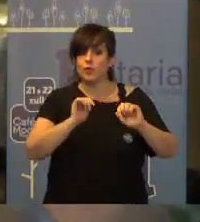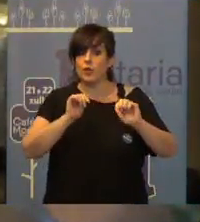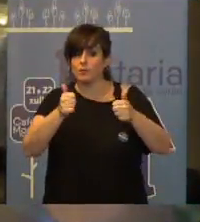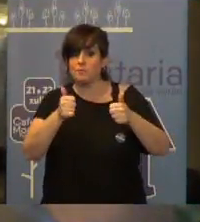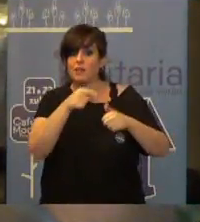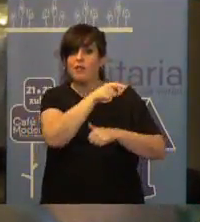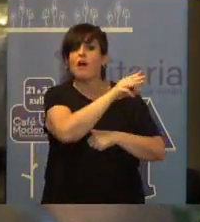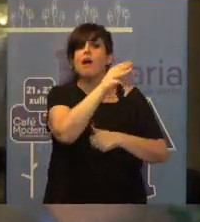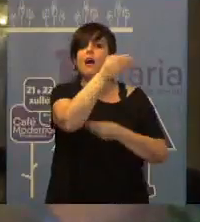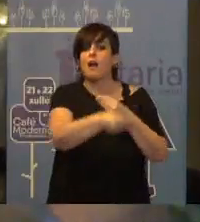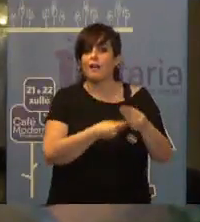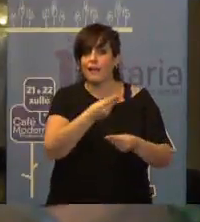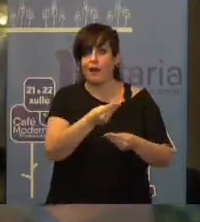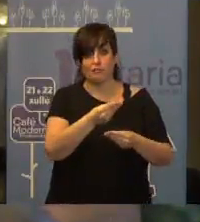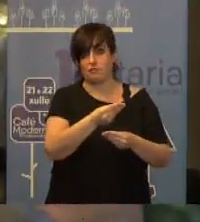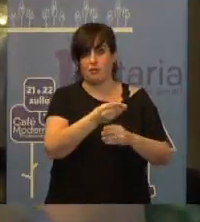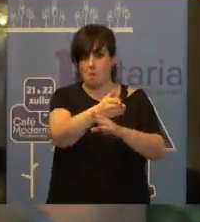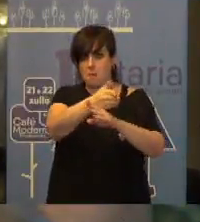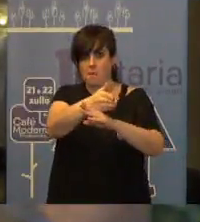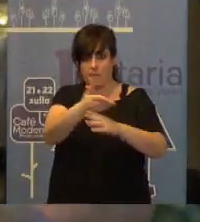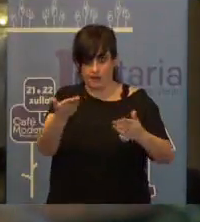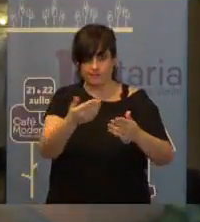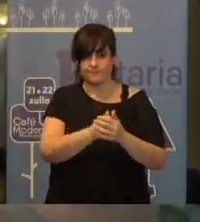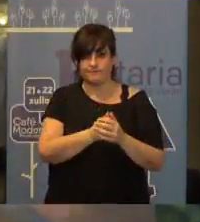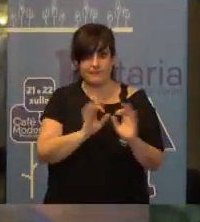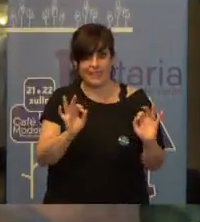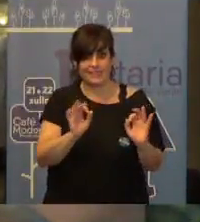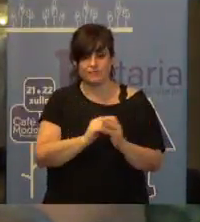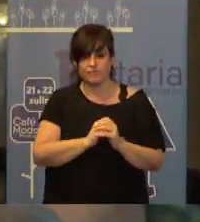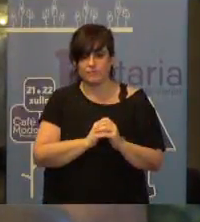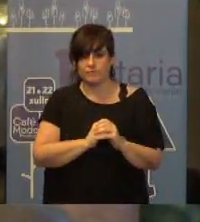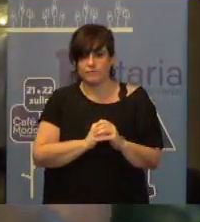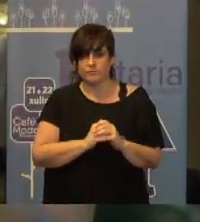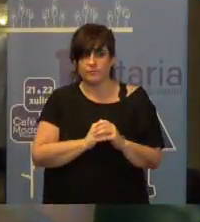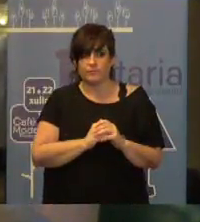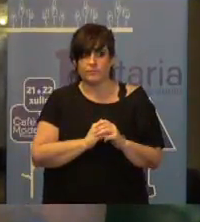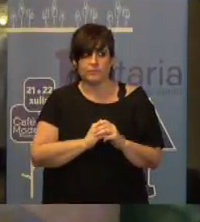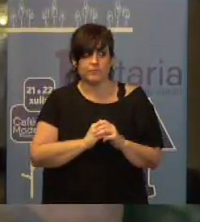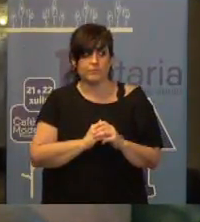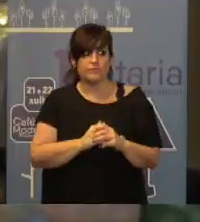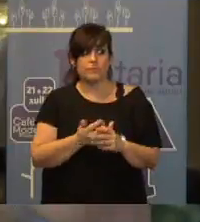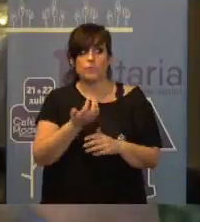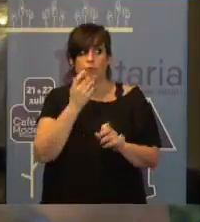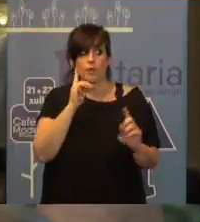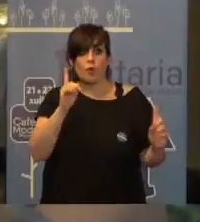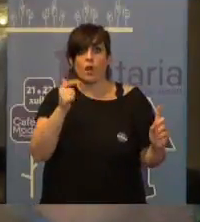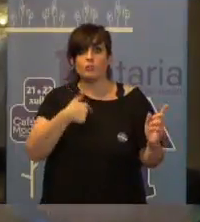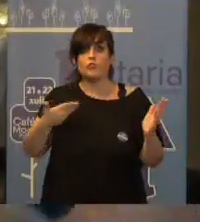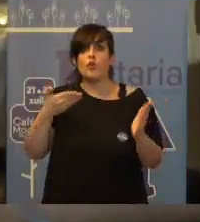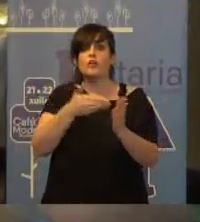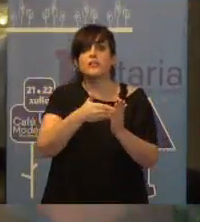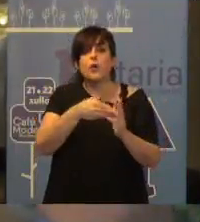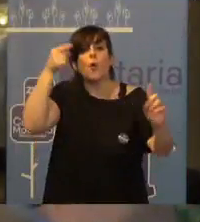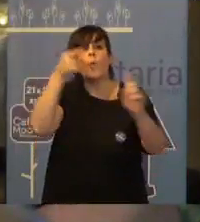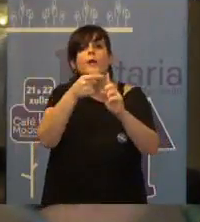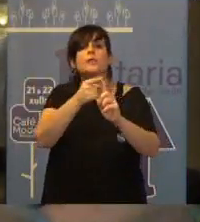así. Entón, deixámonos na miña opinión, de coñas. Entón, se chegas para mandar, porque eres o presidente ou vicepresidente